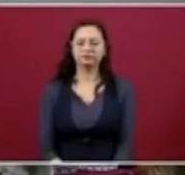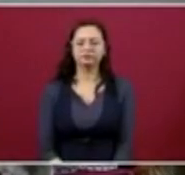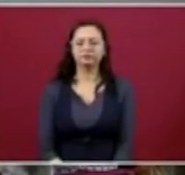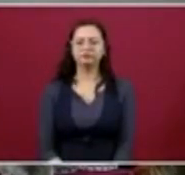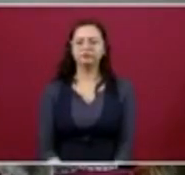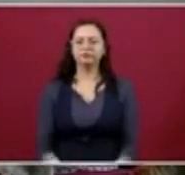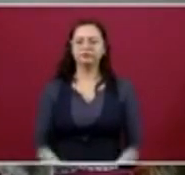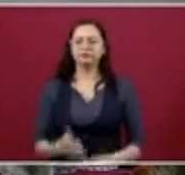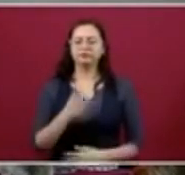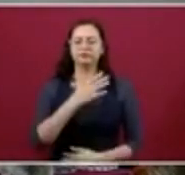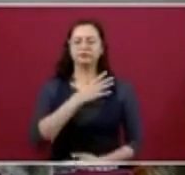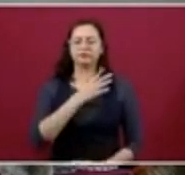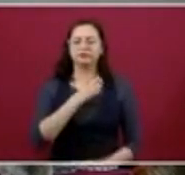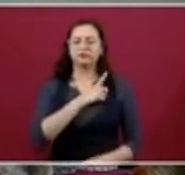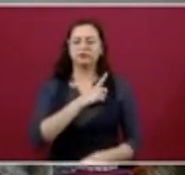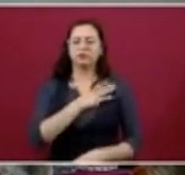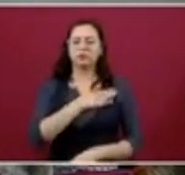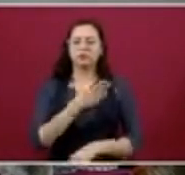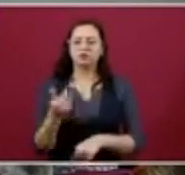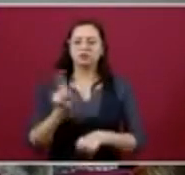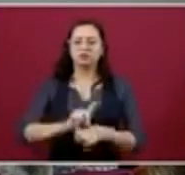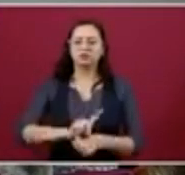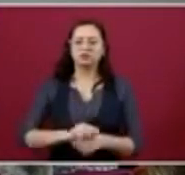Buenos días.